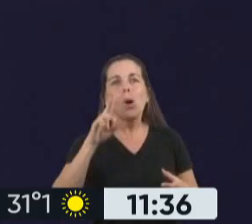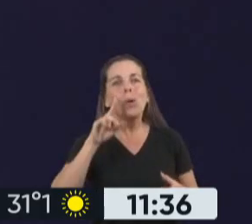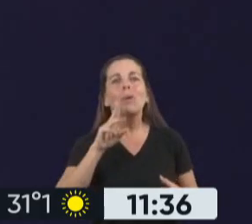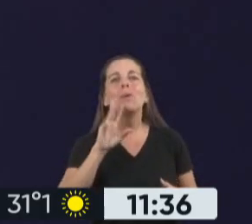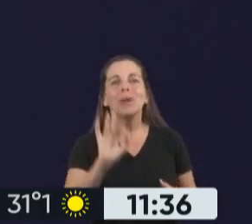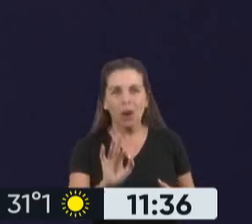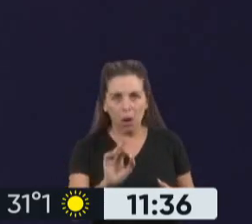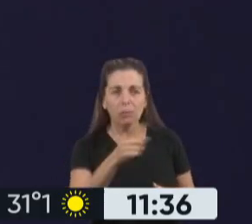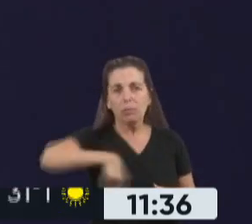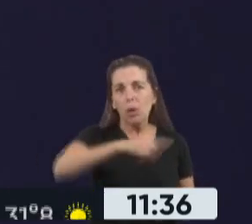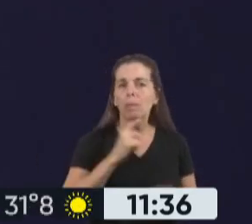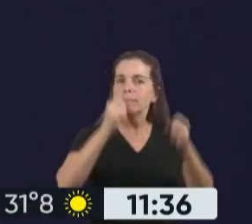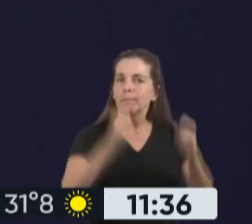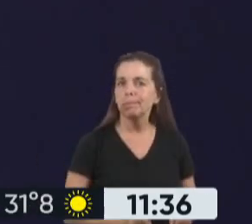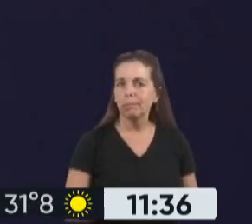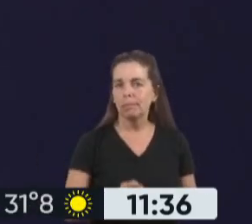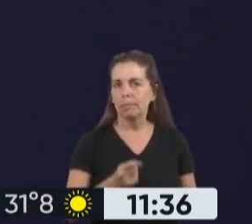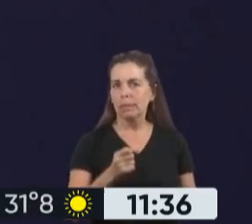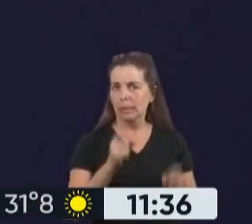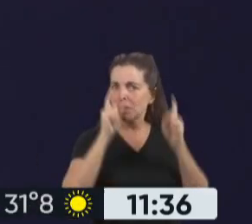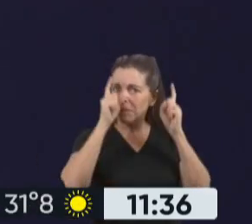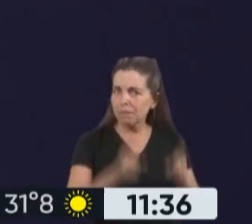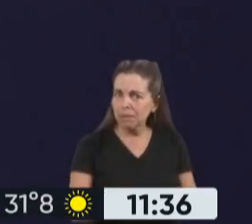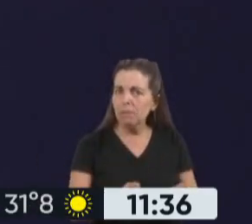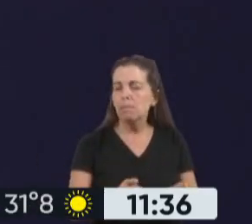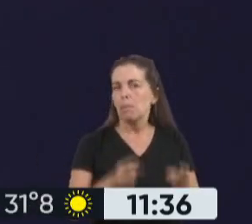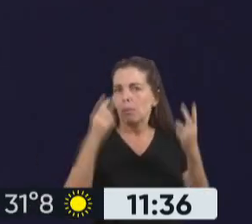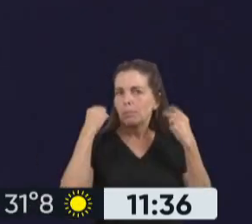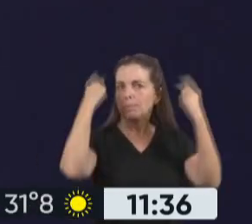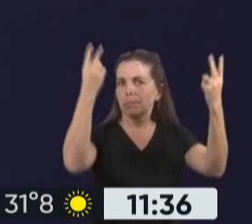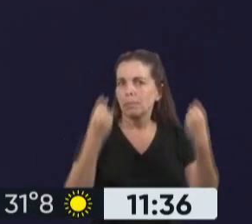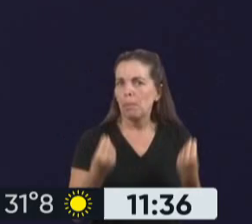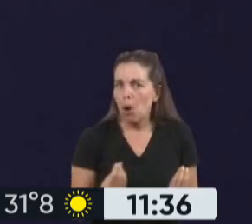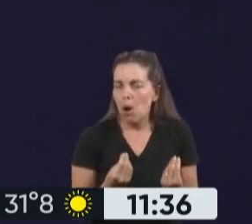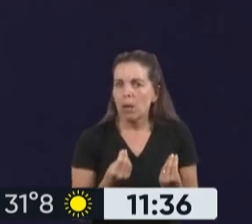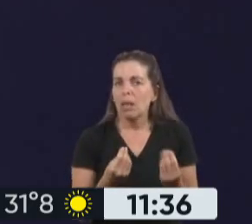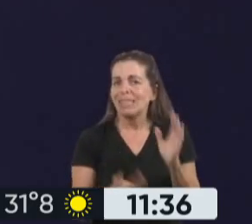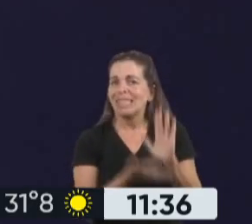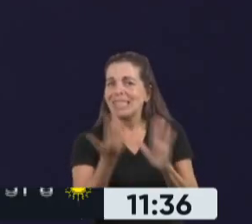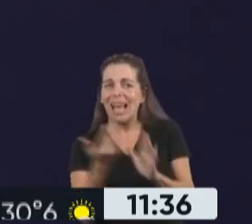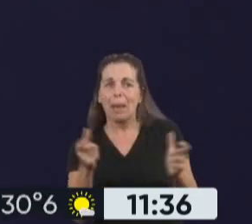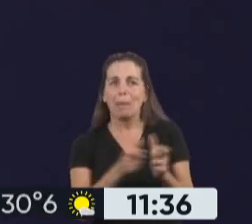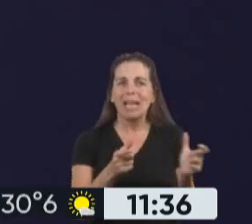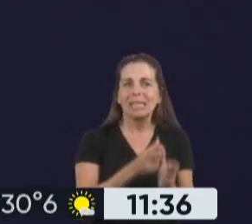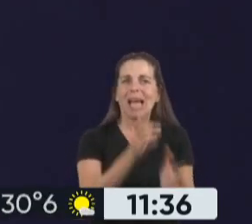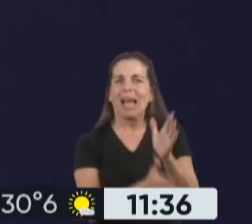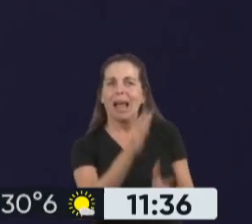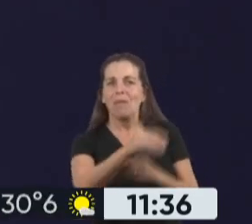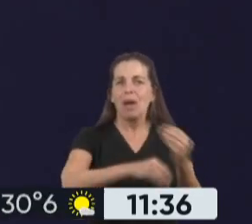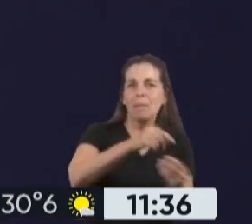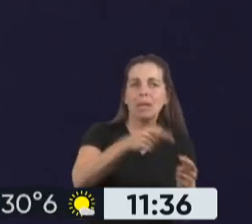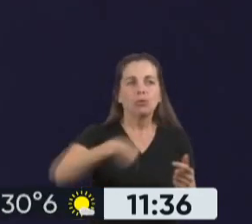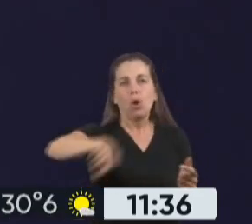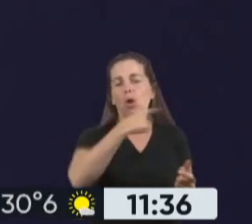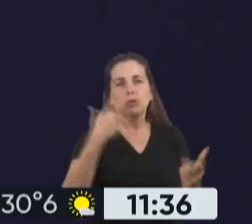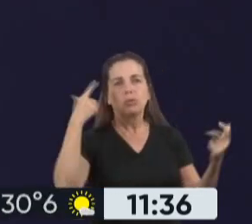a perder sus privilegios, sus pasajes gratuitos en clase ejecutiva para ellos y sus familias, más todo lo que ya